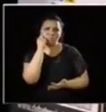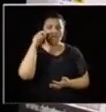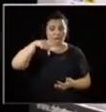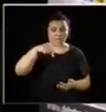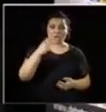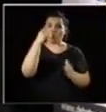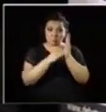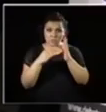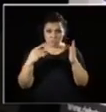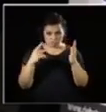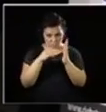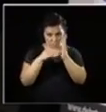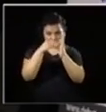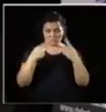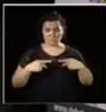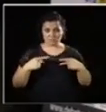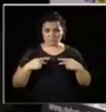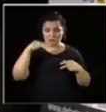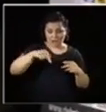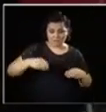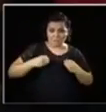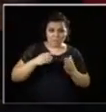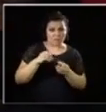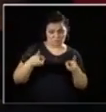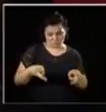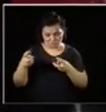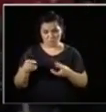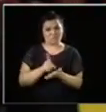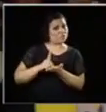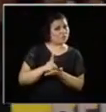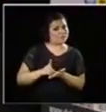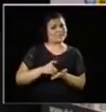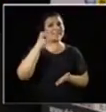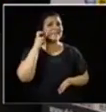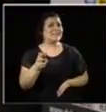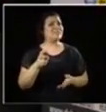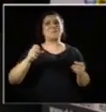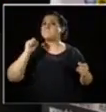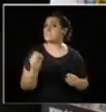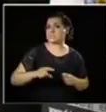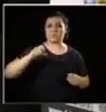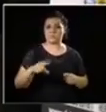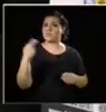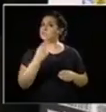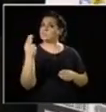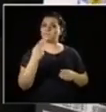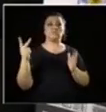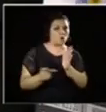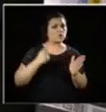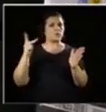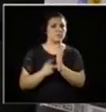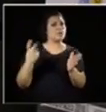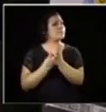habitantes, los delitos de robo, de drogadicción, son exactamente los mismos y se tienen que combatir aplicando las